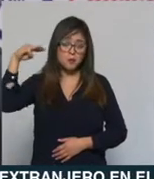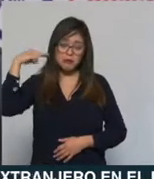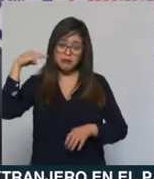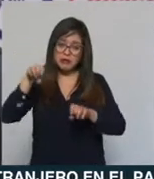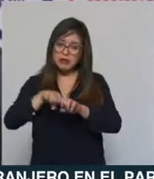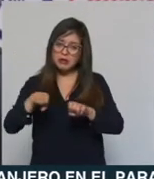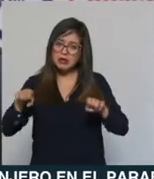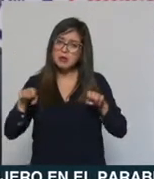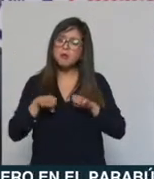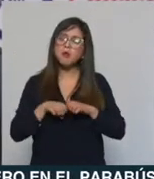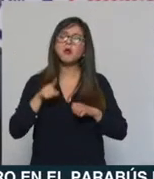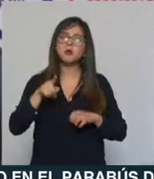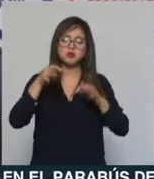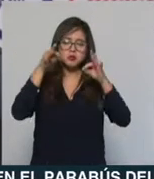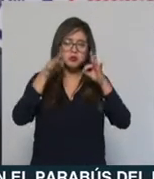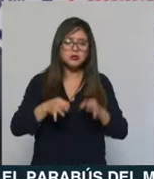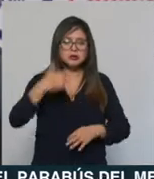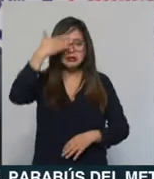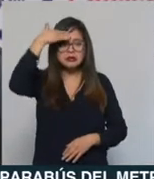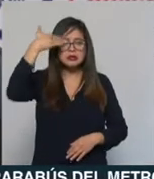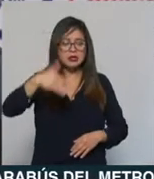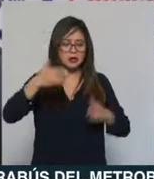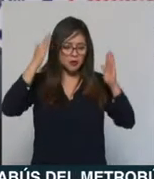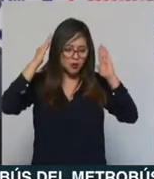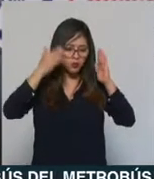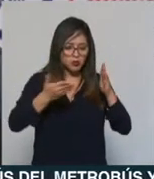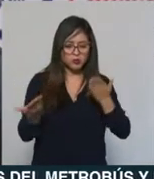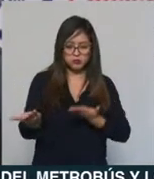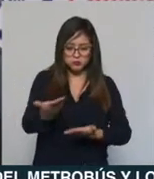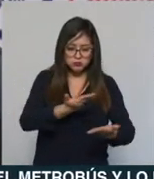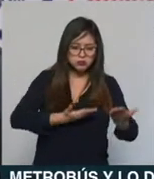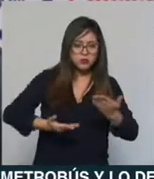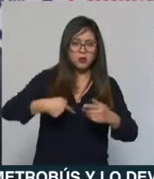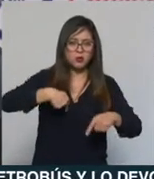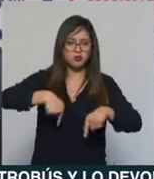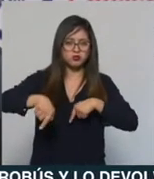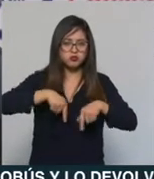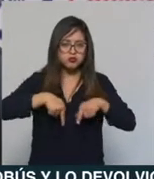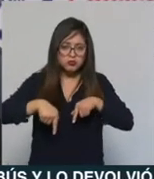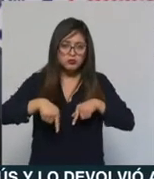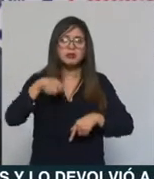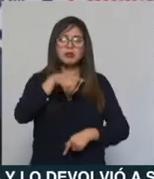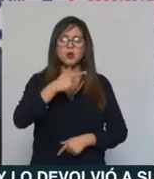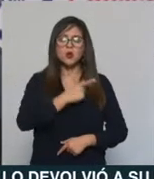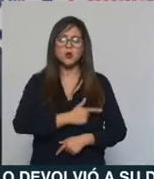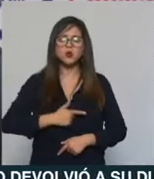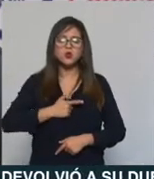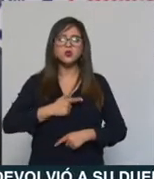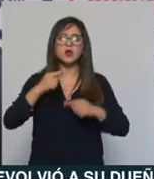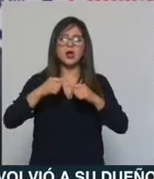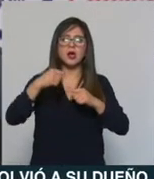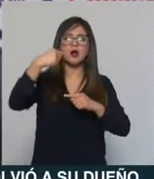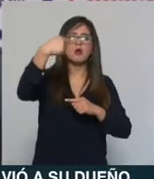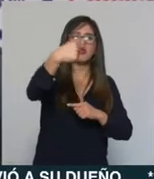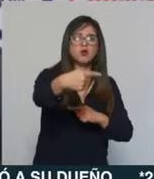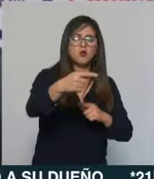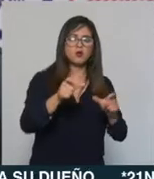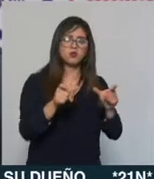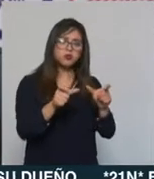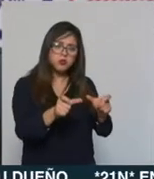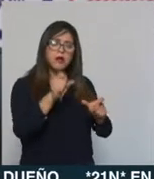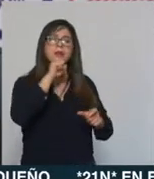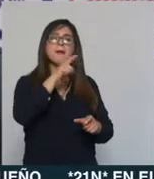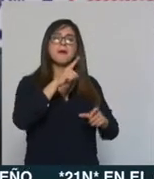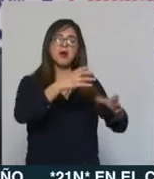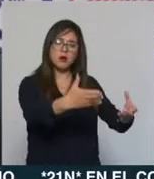muy clara, sabe muy bien a lo que juega. Es un equipo que gusta presionar por arriba, gusta ganar el